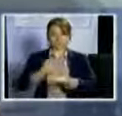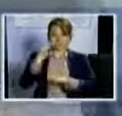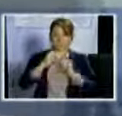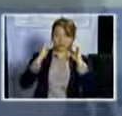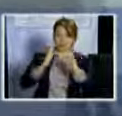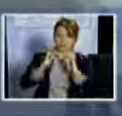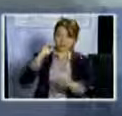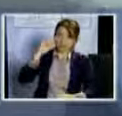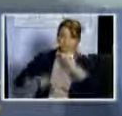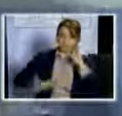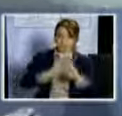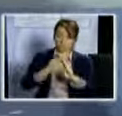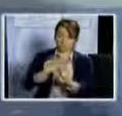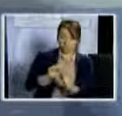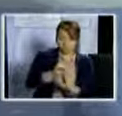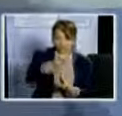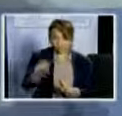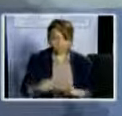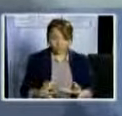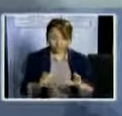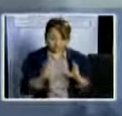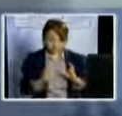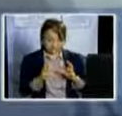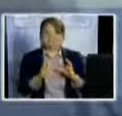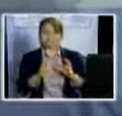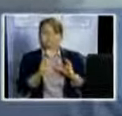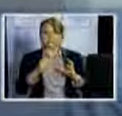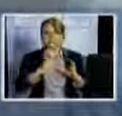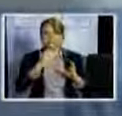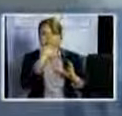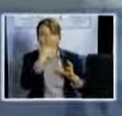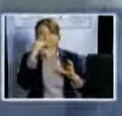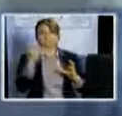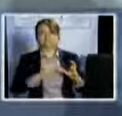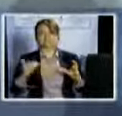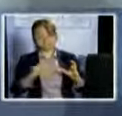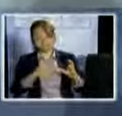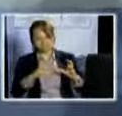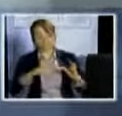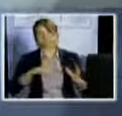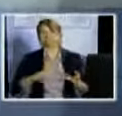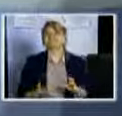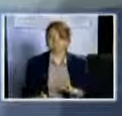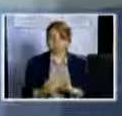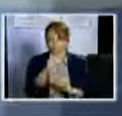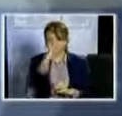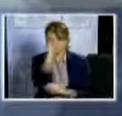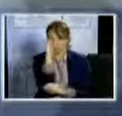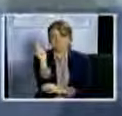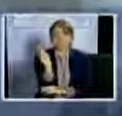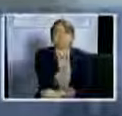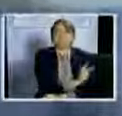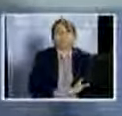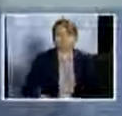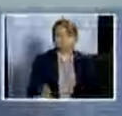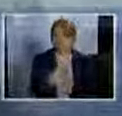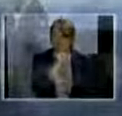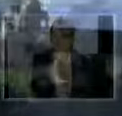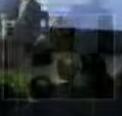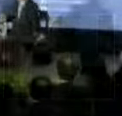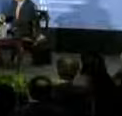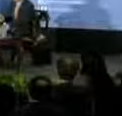amenazas de las armas, de las drogas, del cambio climático. Hasta aquí lo dejaría, y pues muchísimas gracias a todos. Muchas gracias,